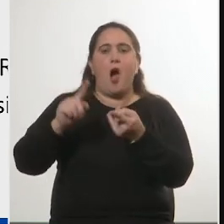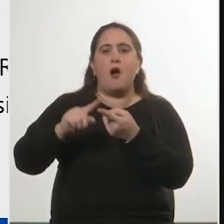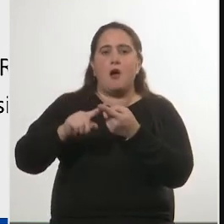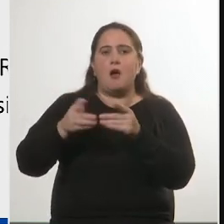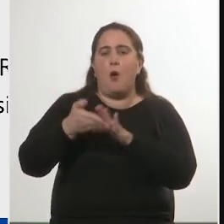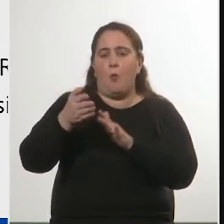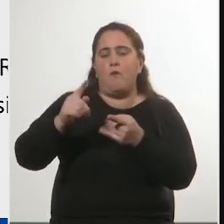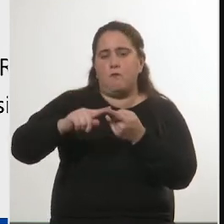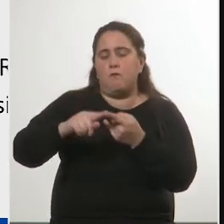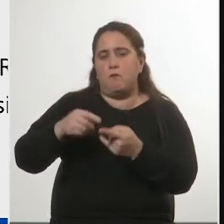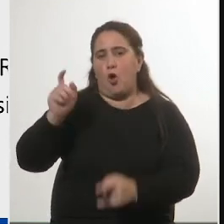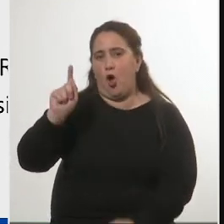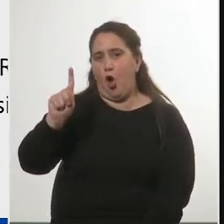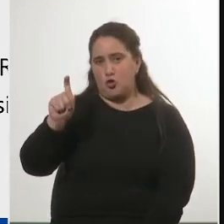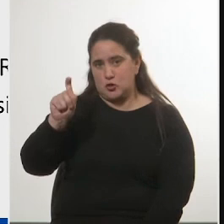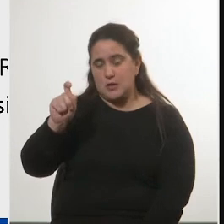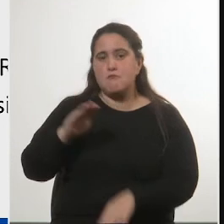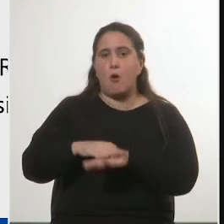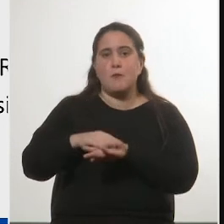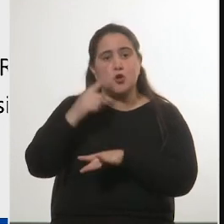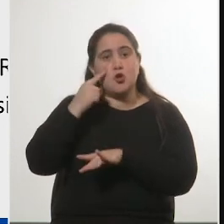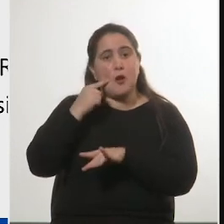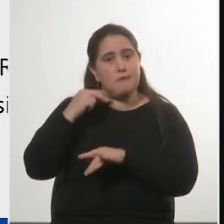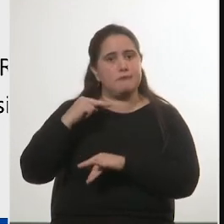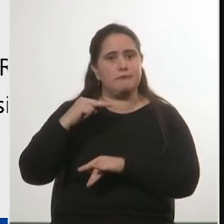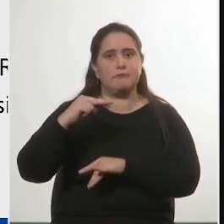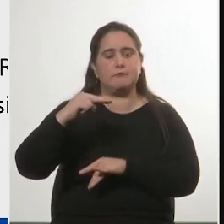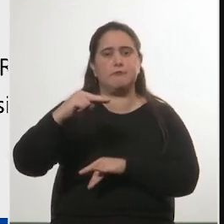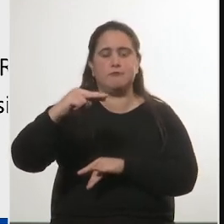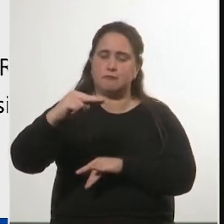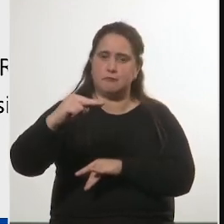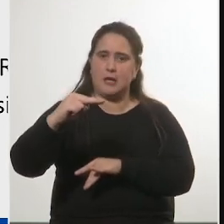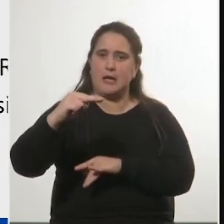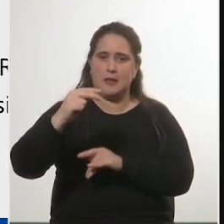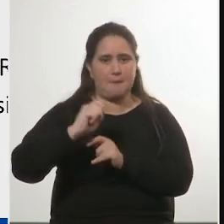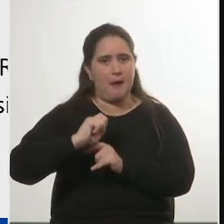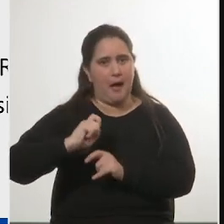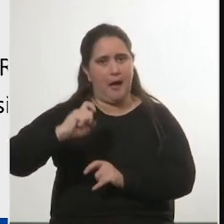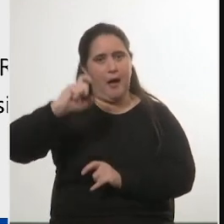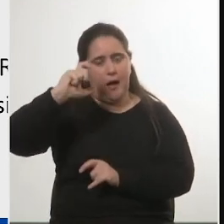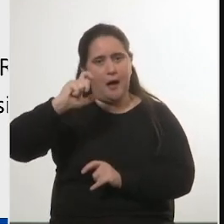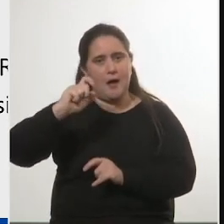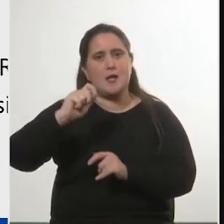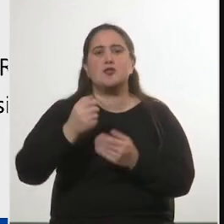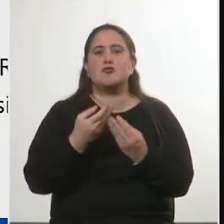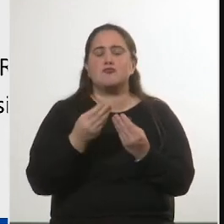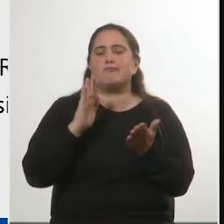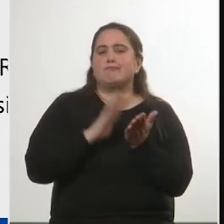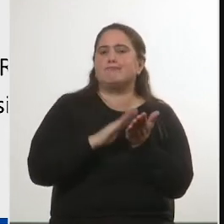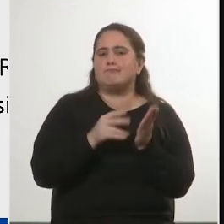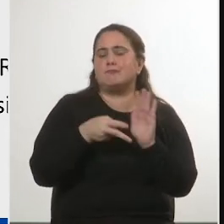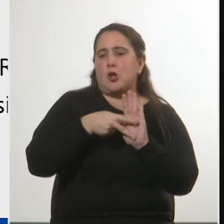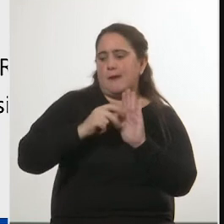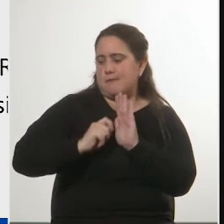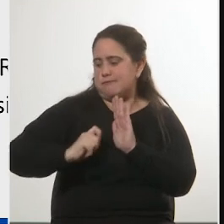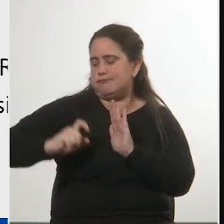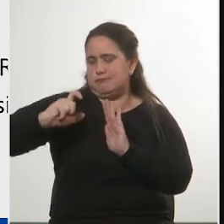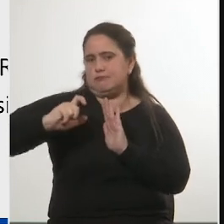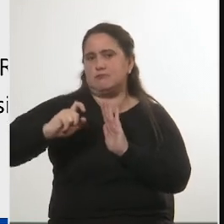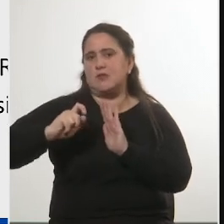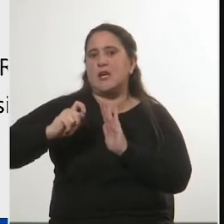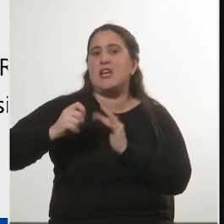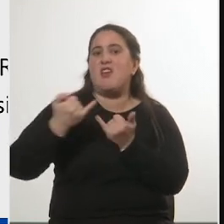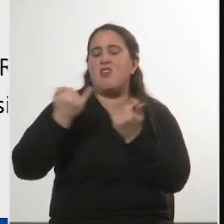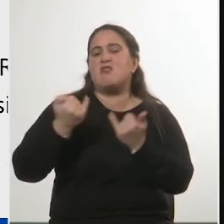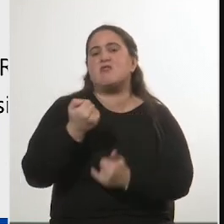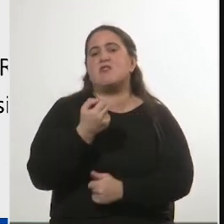acordará con OCE cuando los valores de forma sostenida sean incrementales respecto a la norma, y el día 24